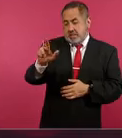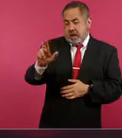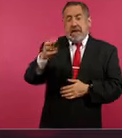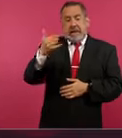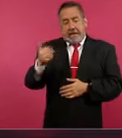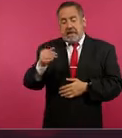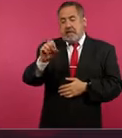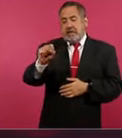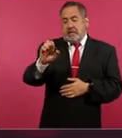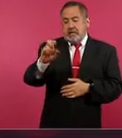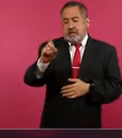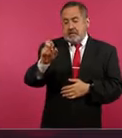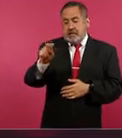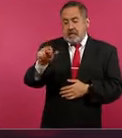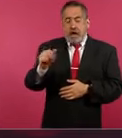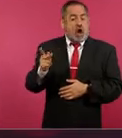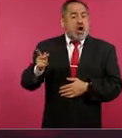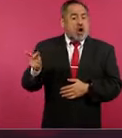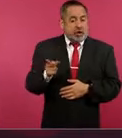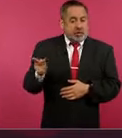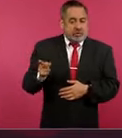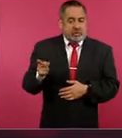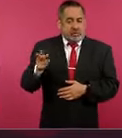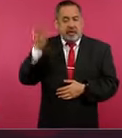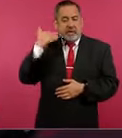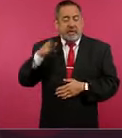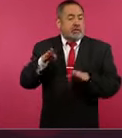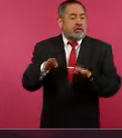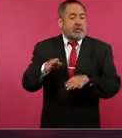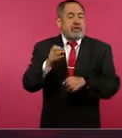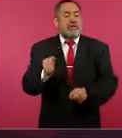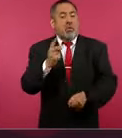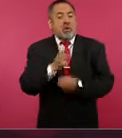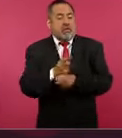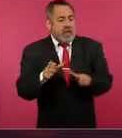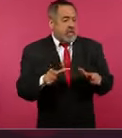tenían que hacer labores de seguridad